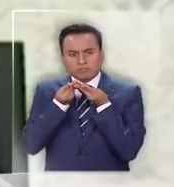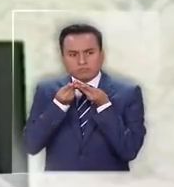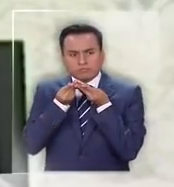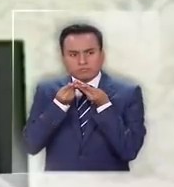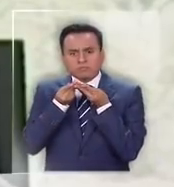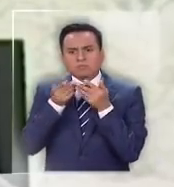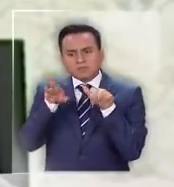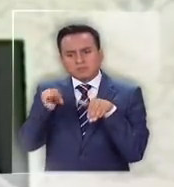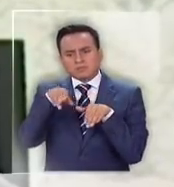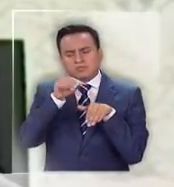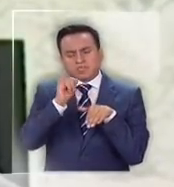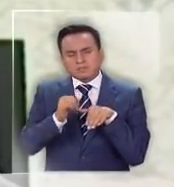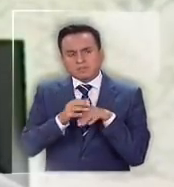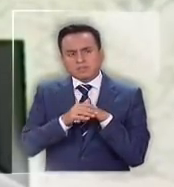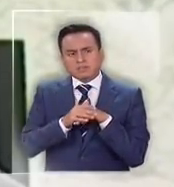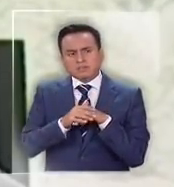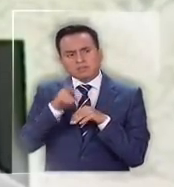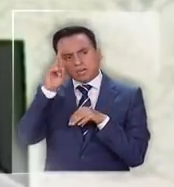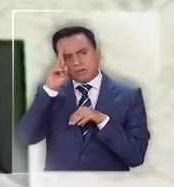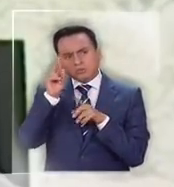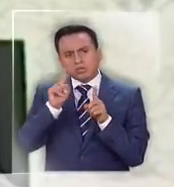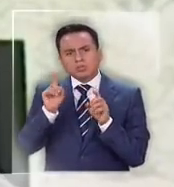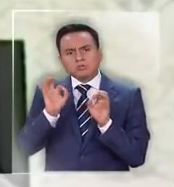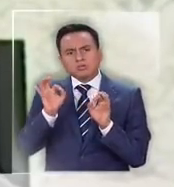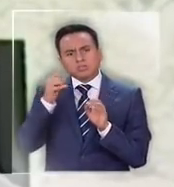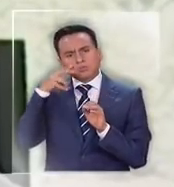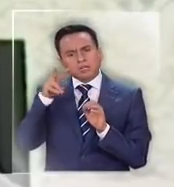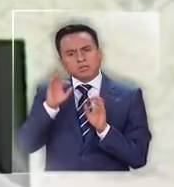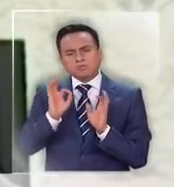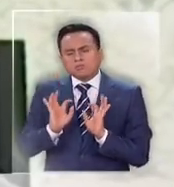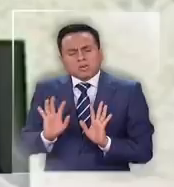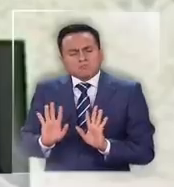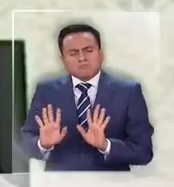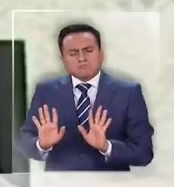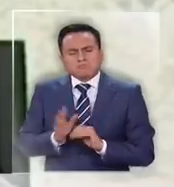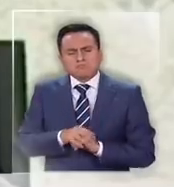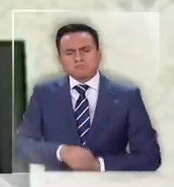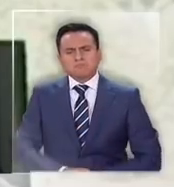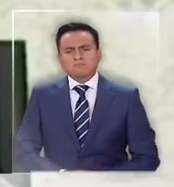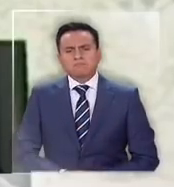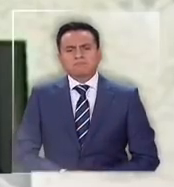esto cada rato y que no era algo raro ni anormal.